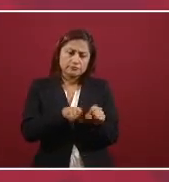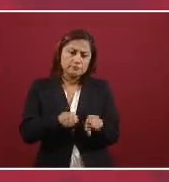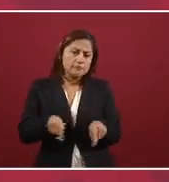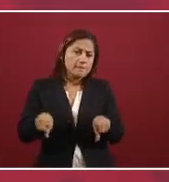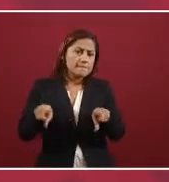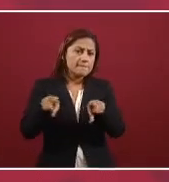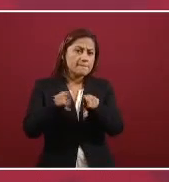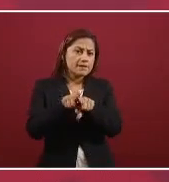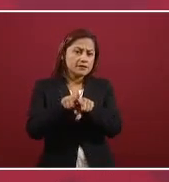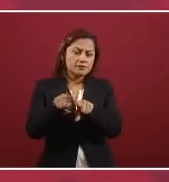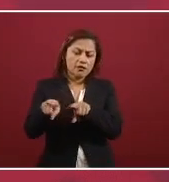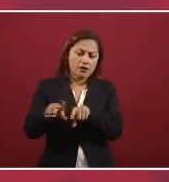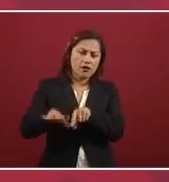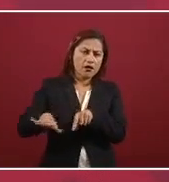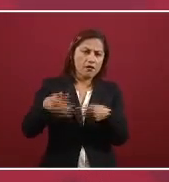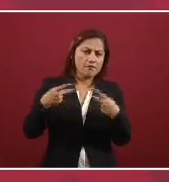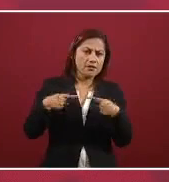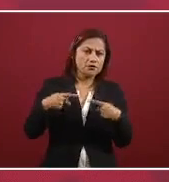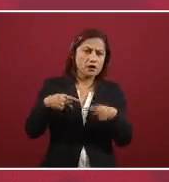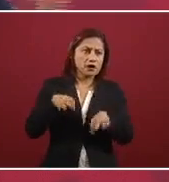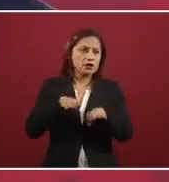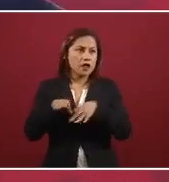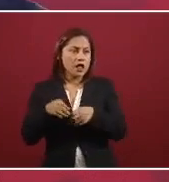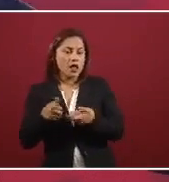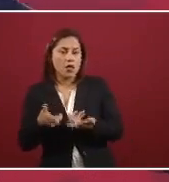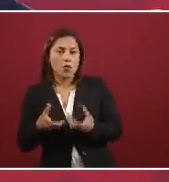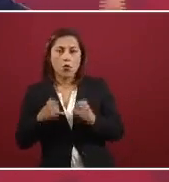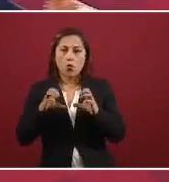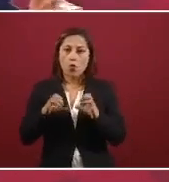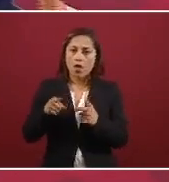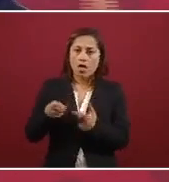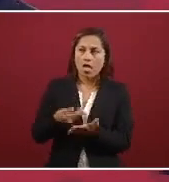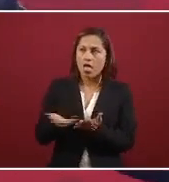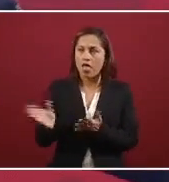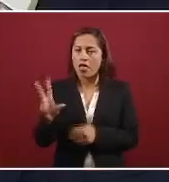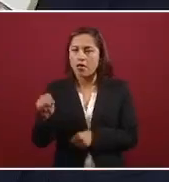afectar a los trabajadores. Y aquí también se aplicó.